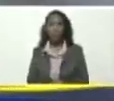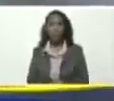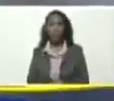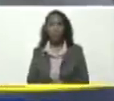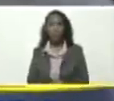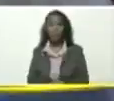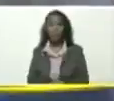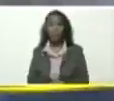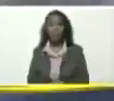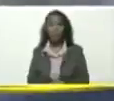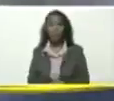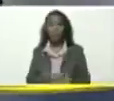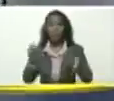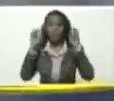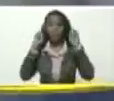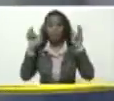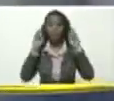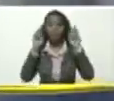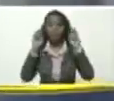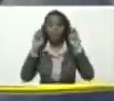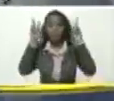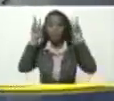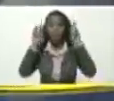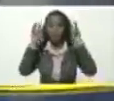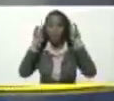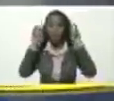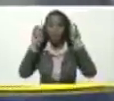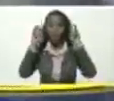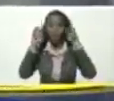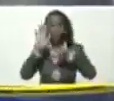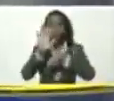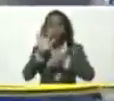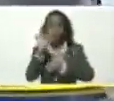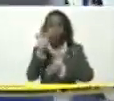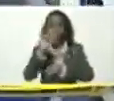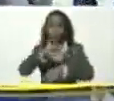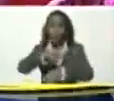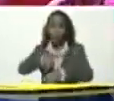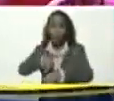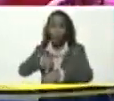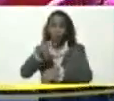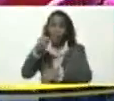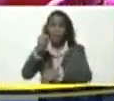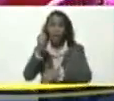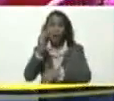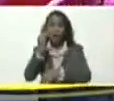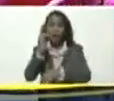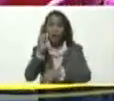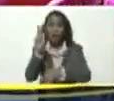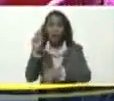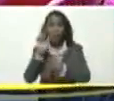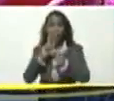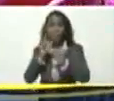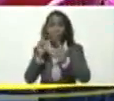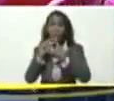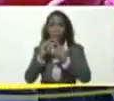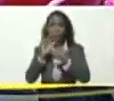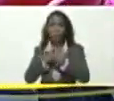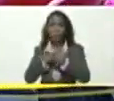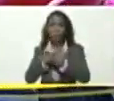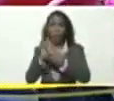Por formato innovador. Un segundo, vamos a darle la palabra a María Alcira Matute. Adelante, María Alcira. Mire,